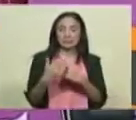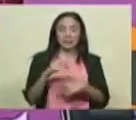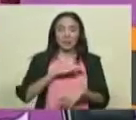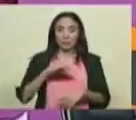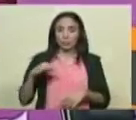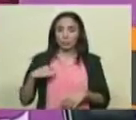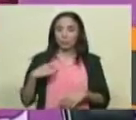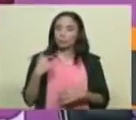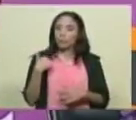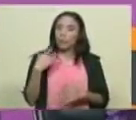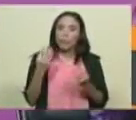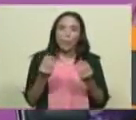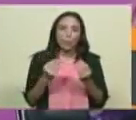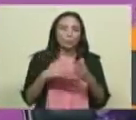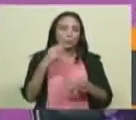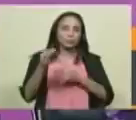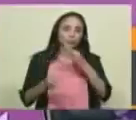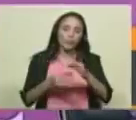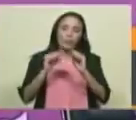Yo lo he dicho muchas veces.